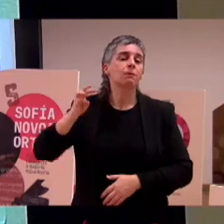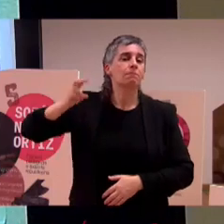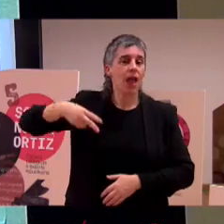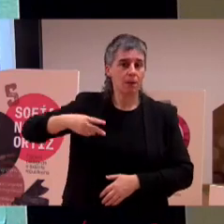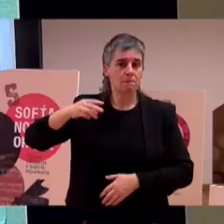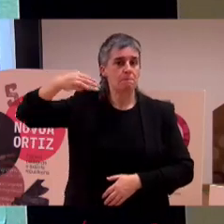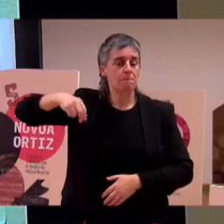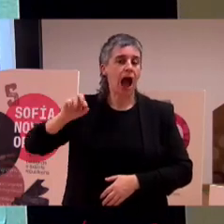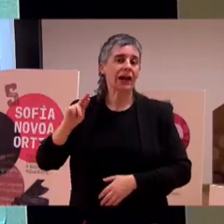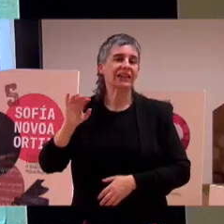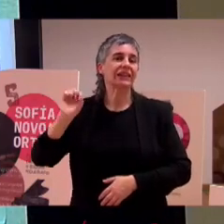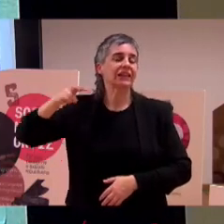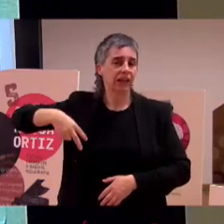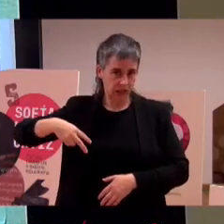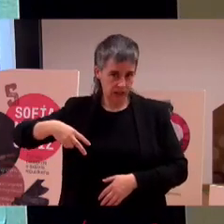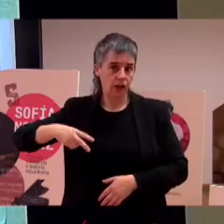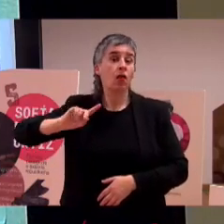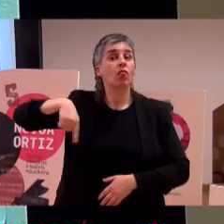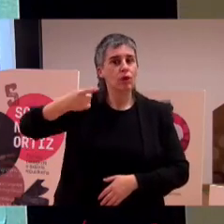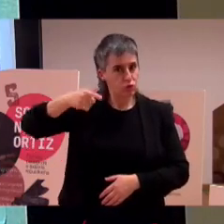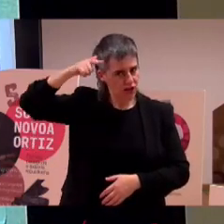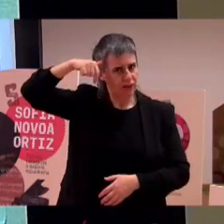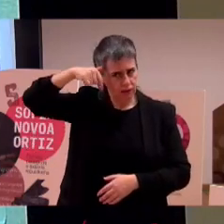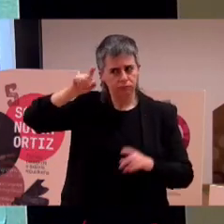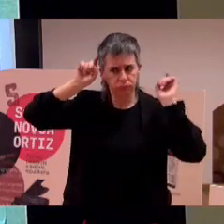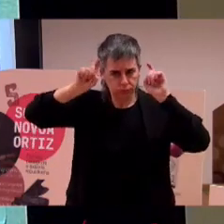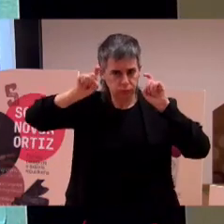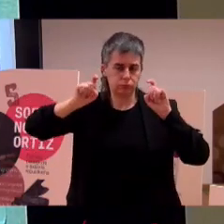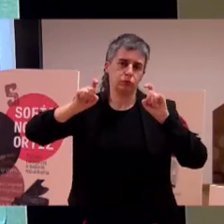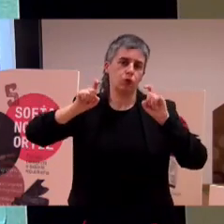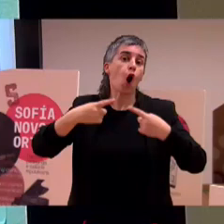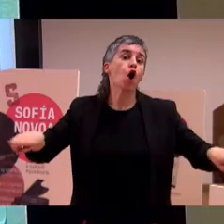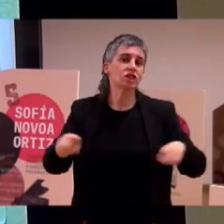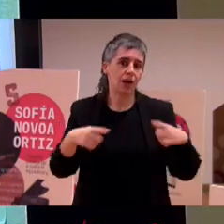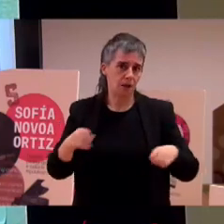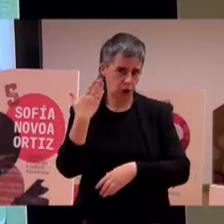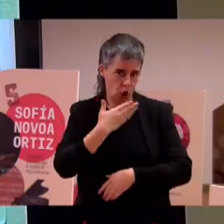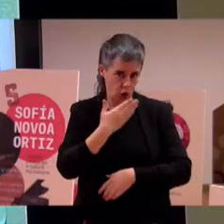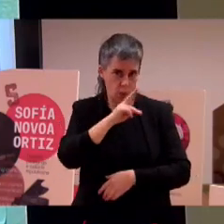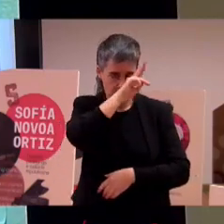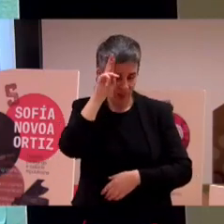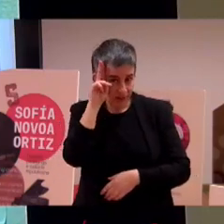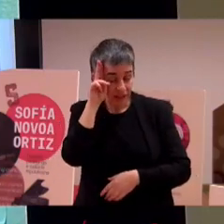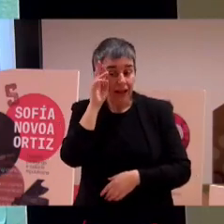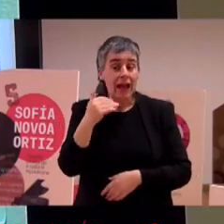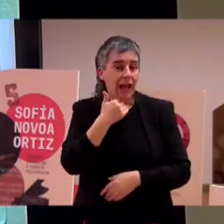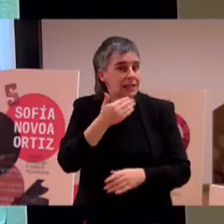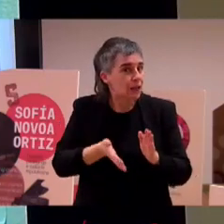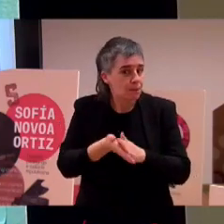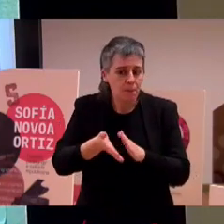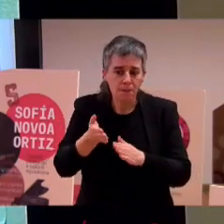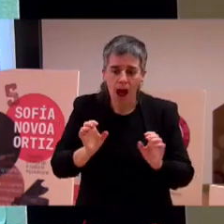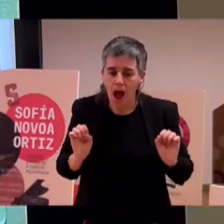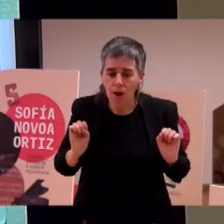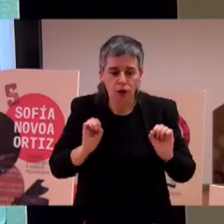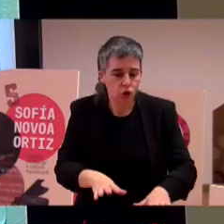que posteriormente sería catedrática no Real Conservatorio de Madrid, estivo a piques tamén de abandonar a carreira musical porque non conseguía vivir do piano.